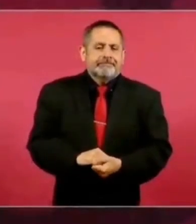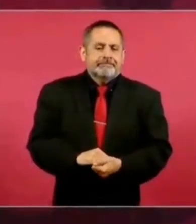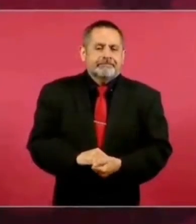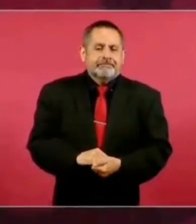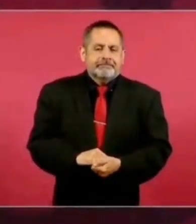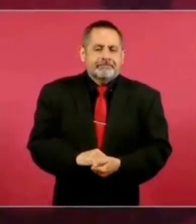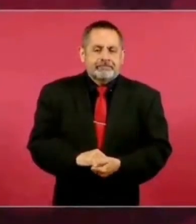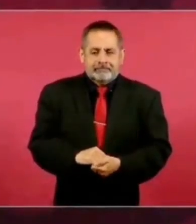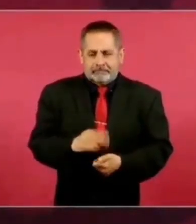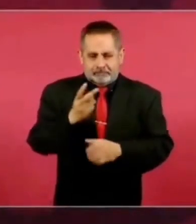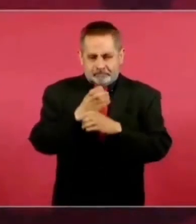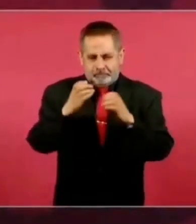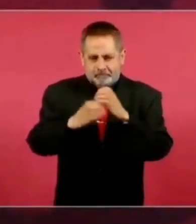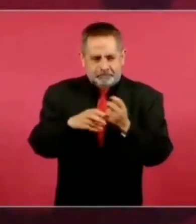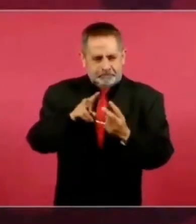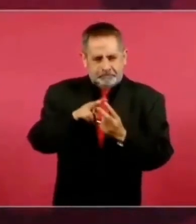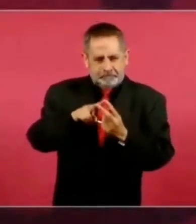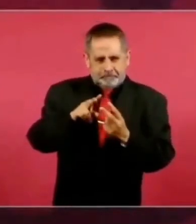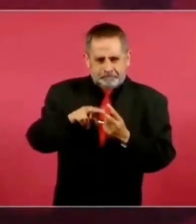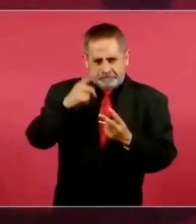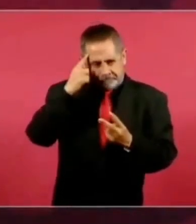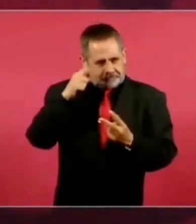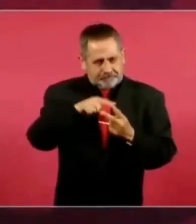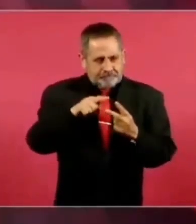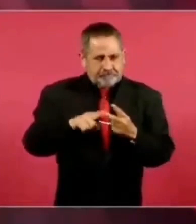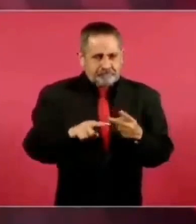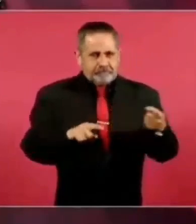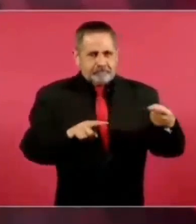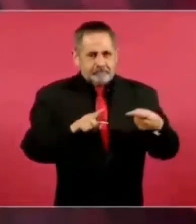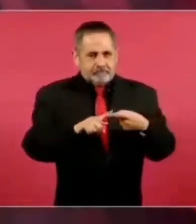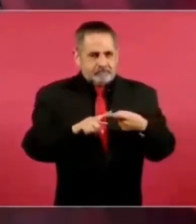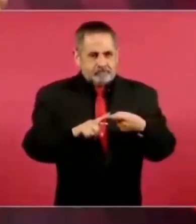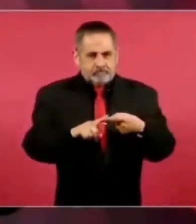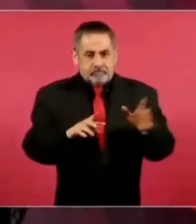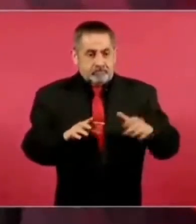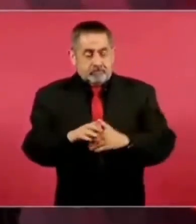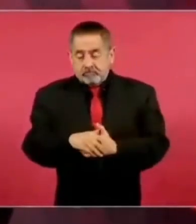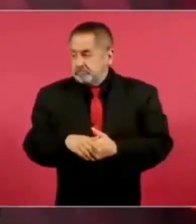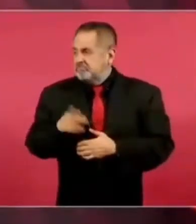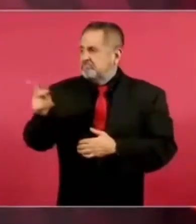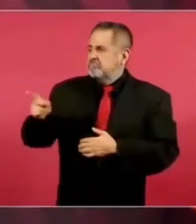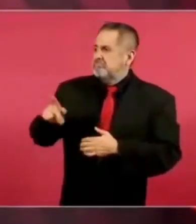Pero tienen dos cosas. Una, elección de Estado.